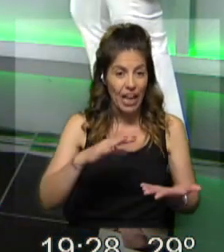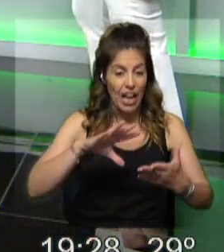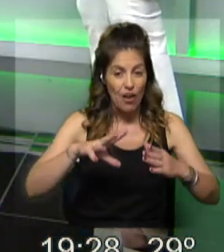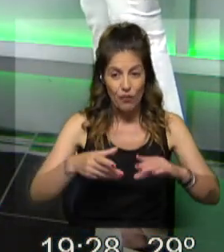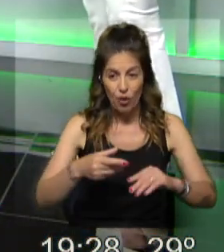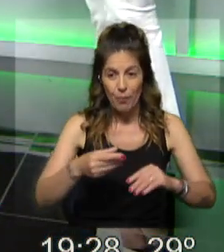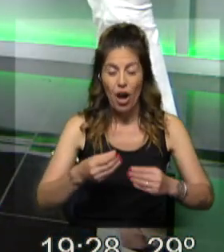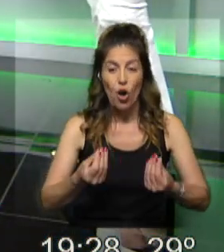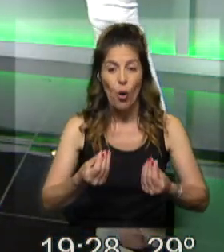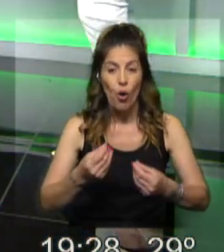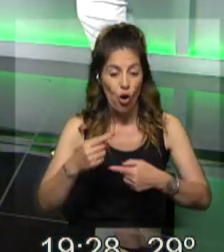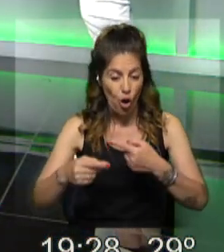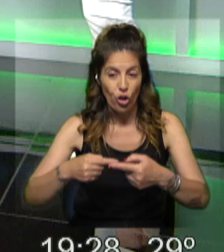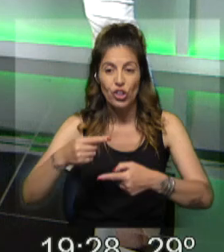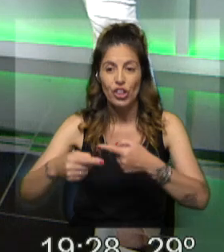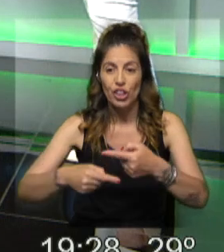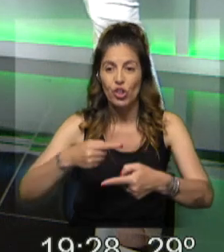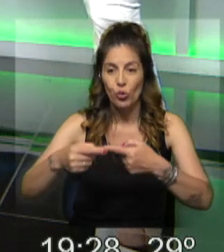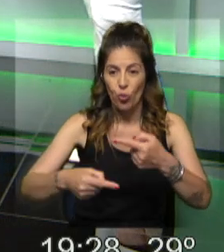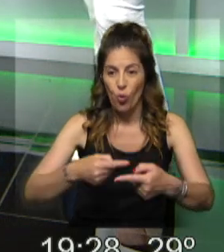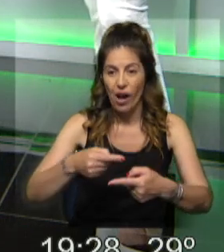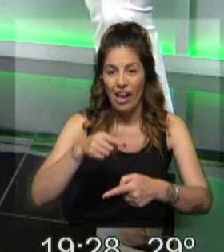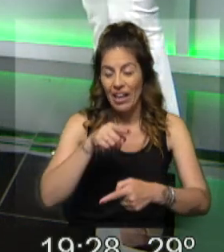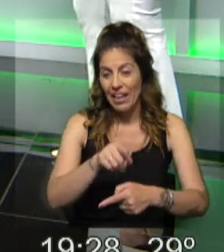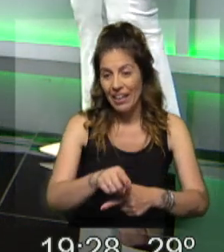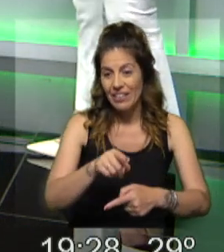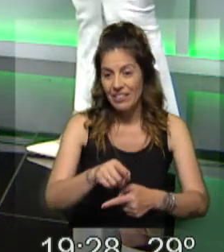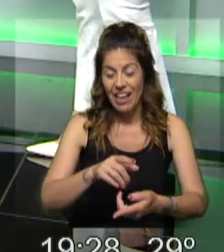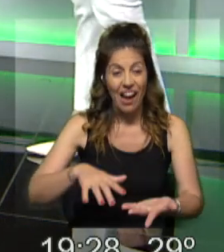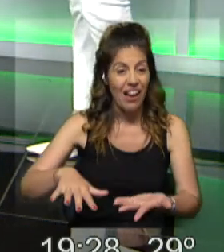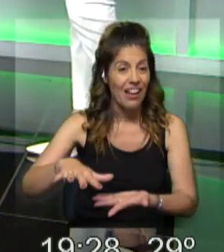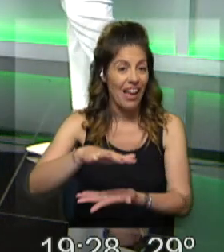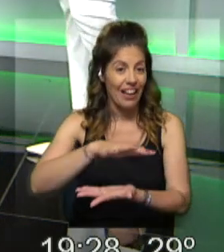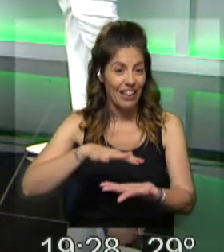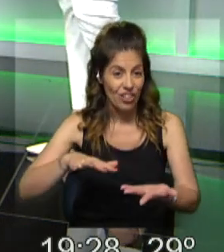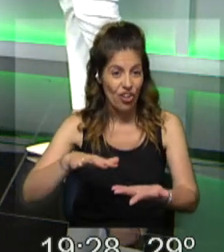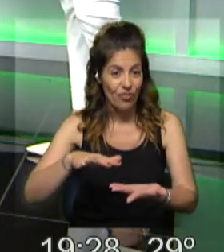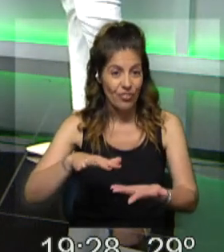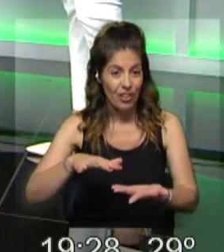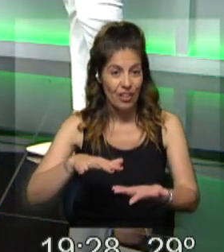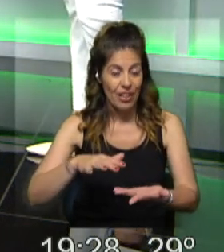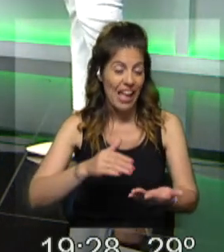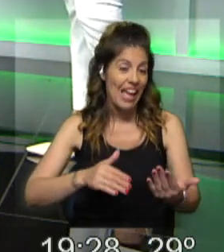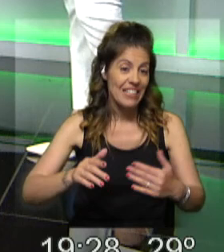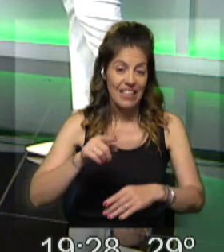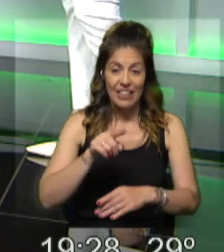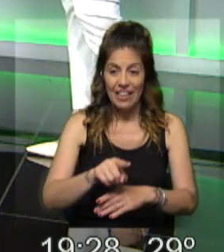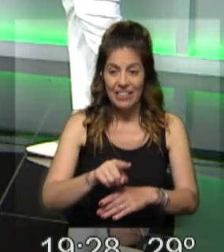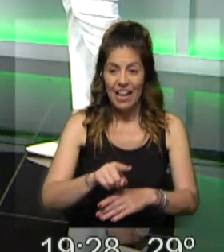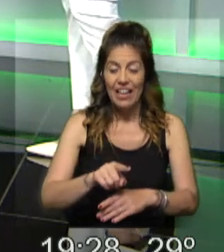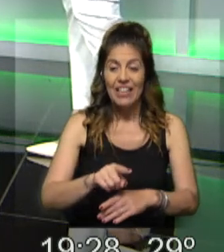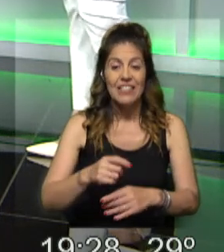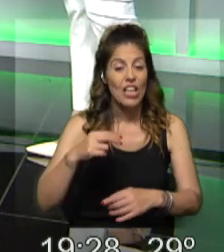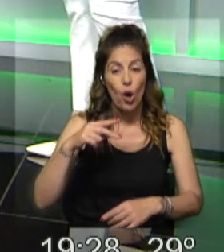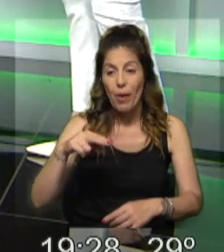cual se perpetúa estas estas características de nuestra región en particular pero que exceden a ella y de alguna manera se